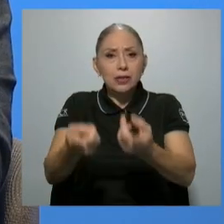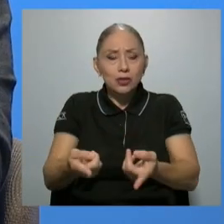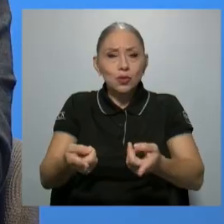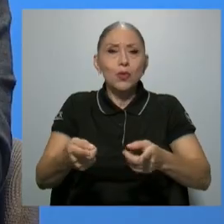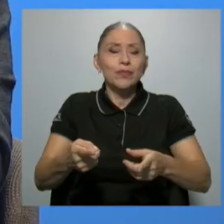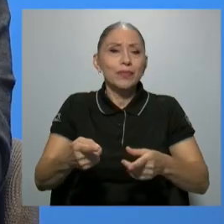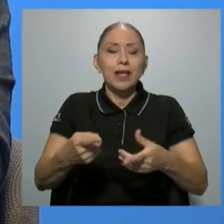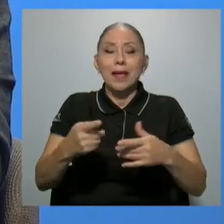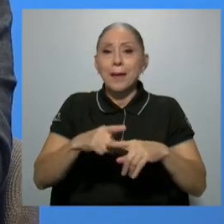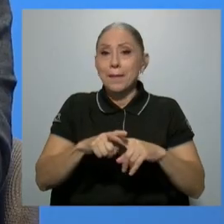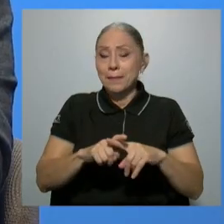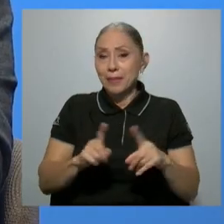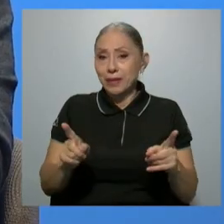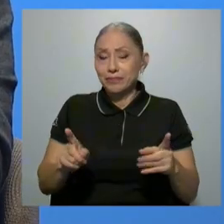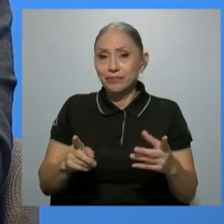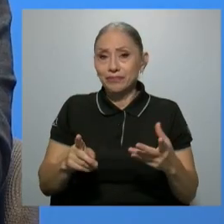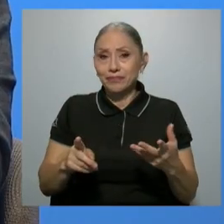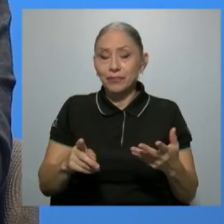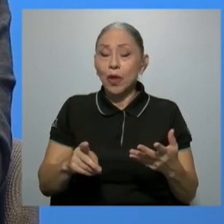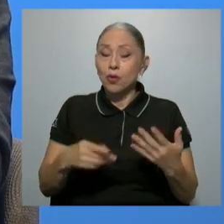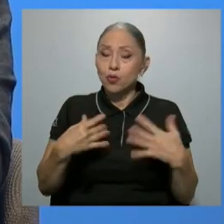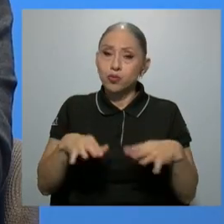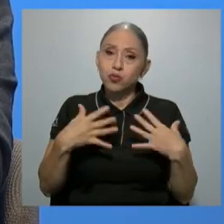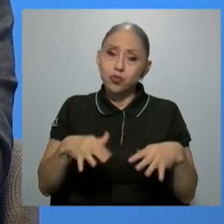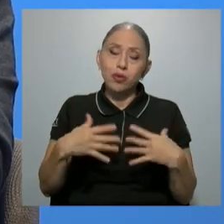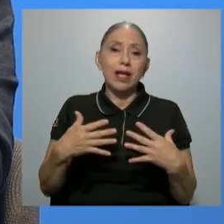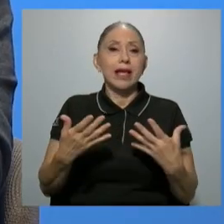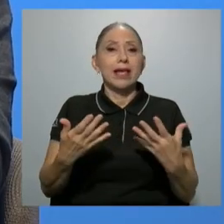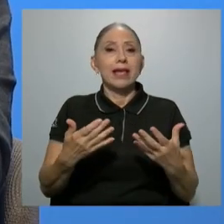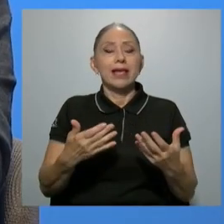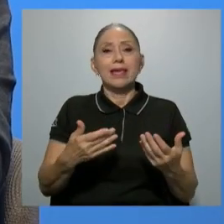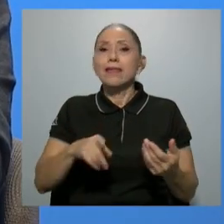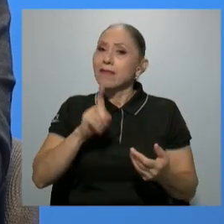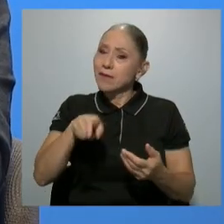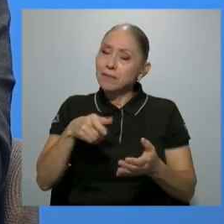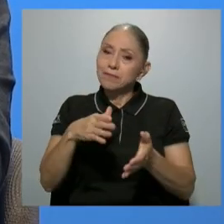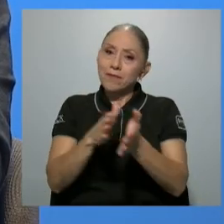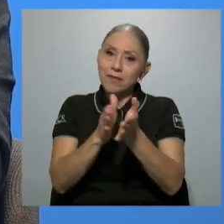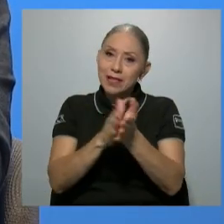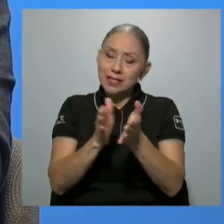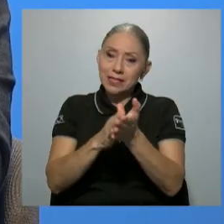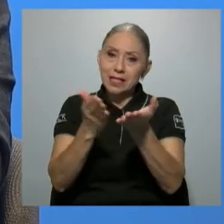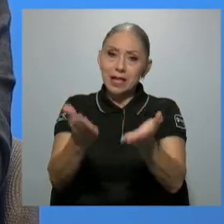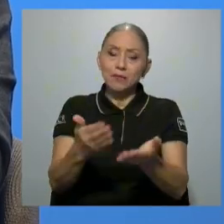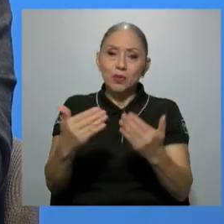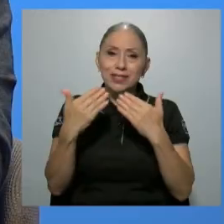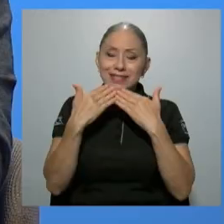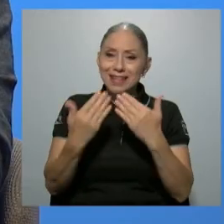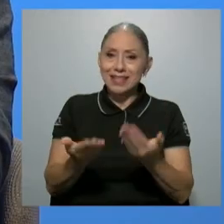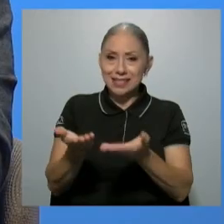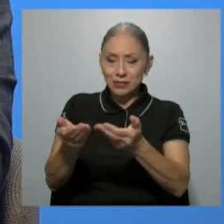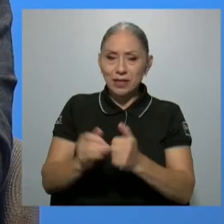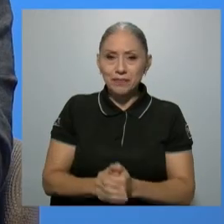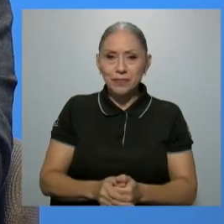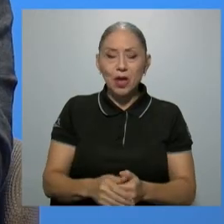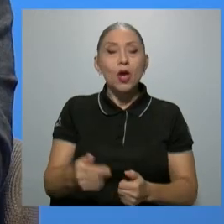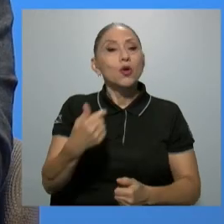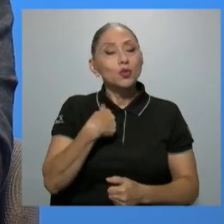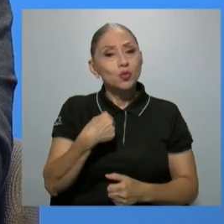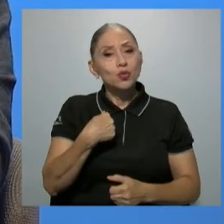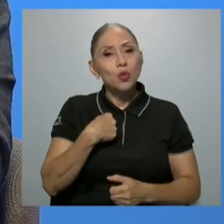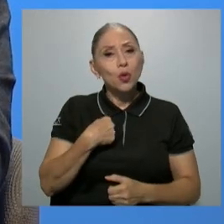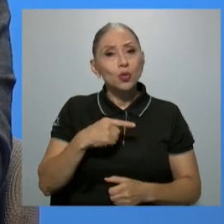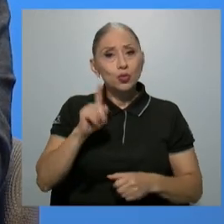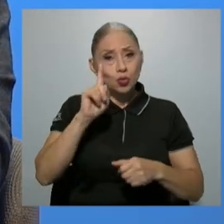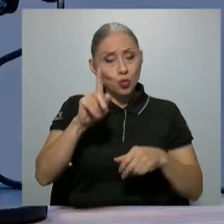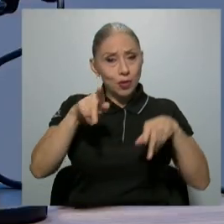No se puede pasar por desapercibido y mucho menos dejar de felicitarte en ese sentido. Así que muchísimas gracias. Y yo soy uno de esos que